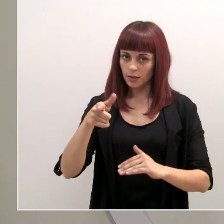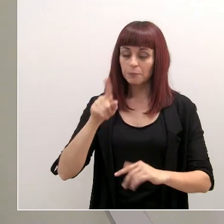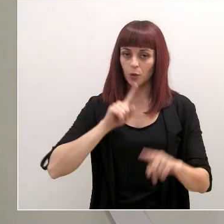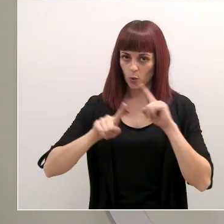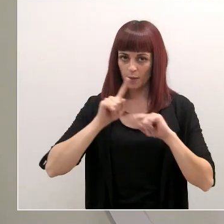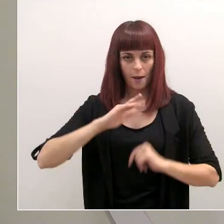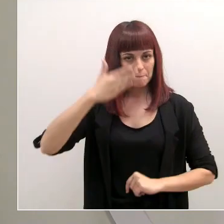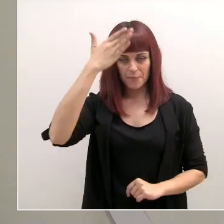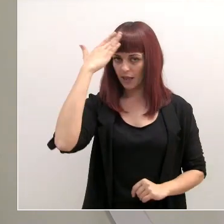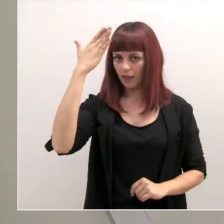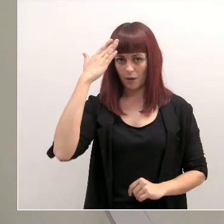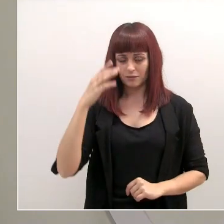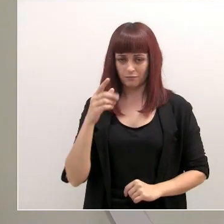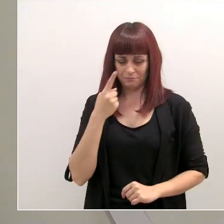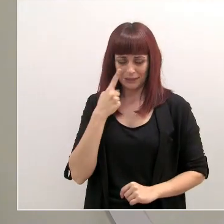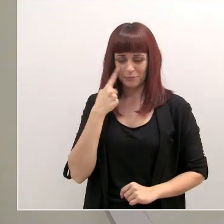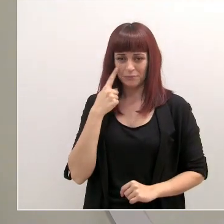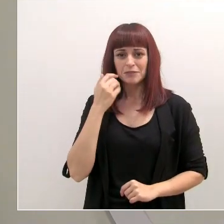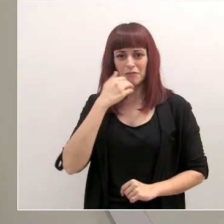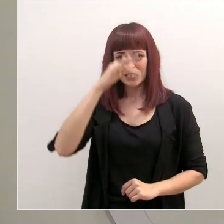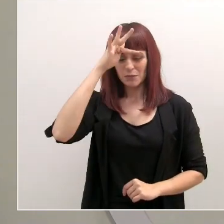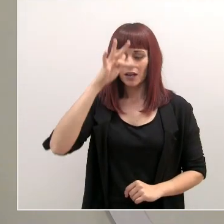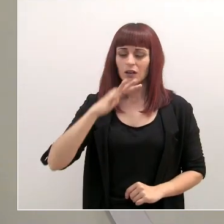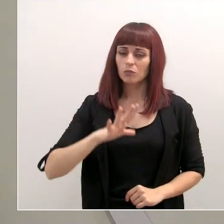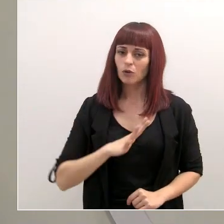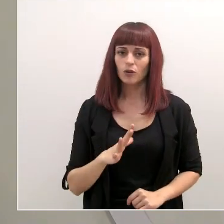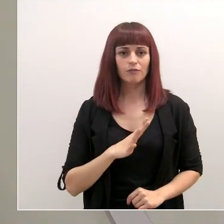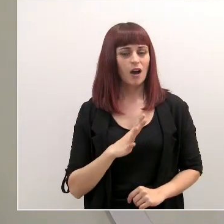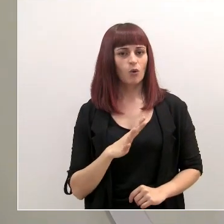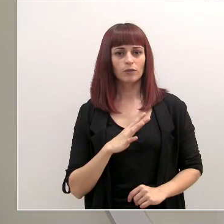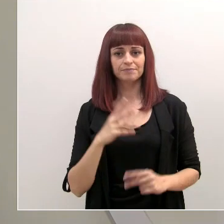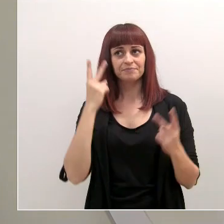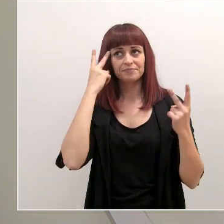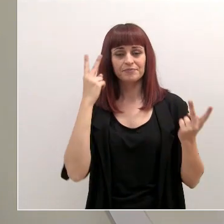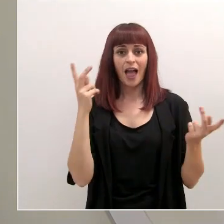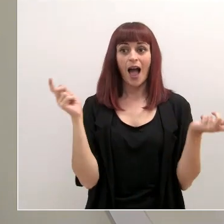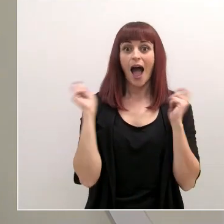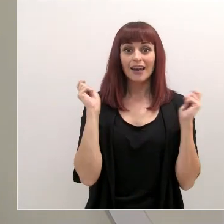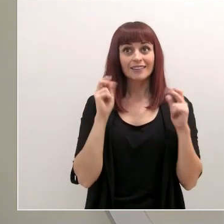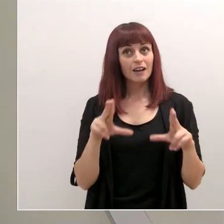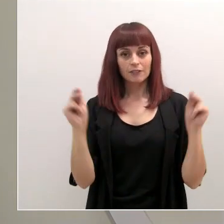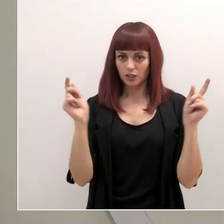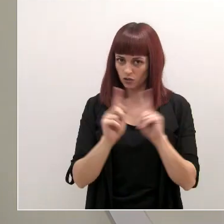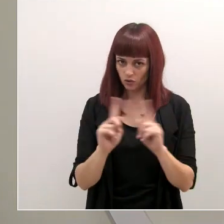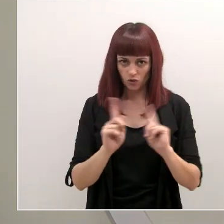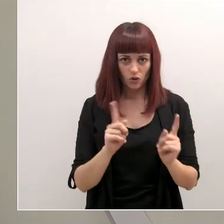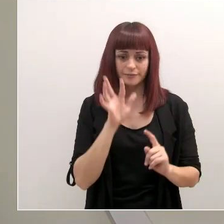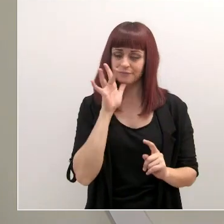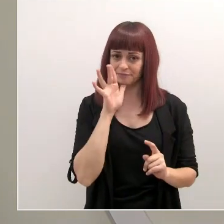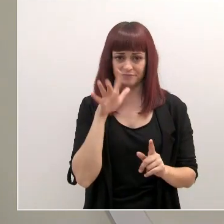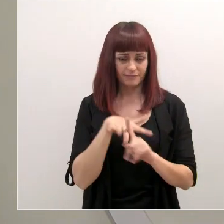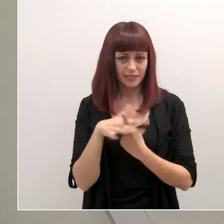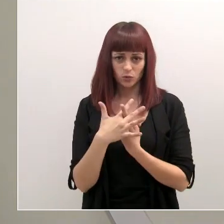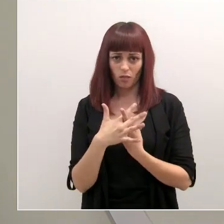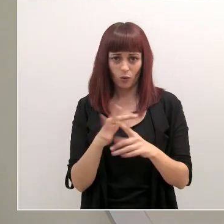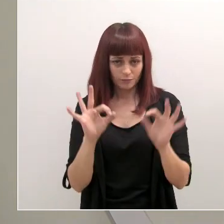enemigo y es algo que hemos visto este fin de semana. Por favor, no rebajen ese nivel de alerta que ha hecho que lleguemos a esta